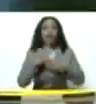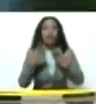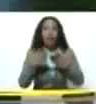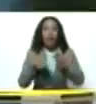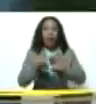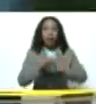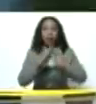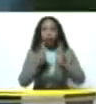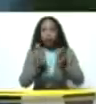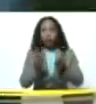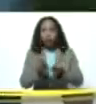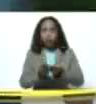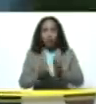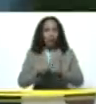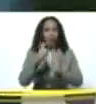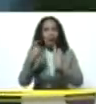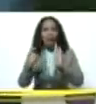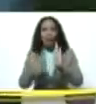en general.